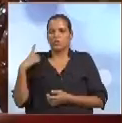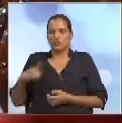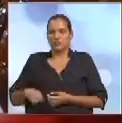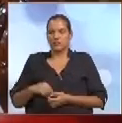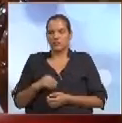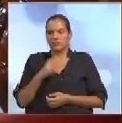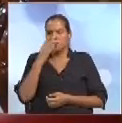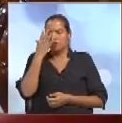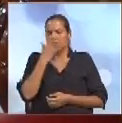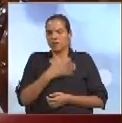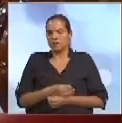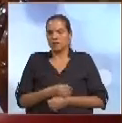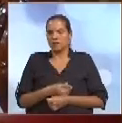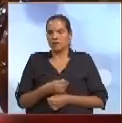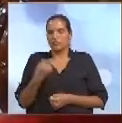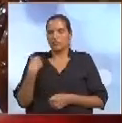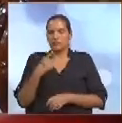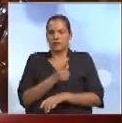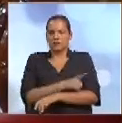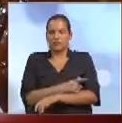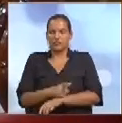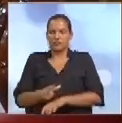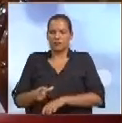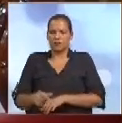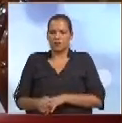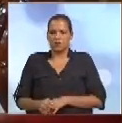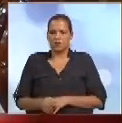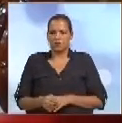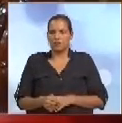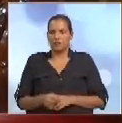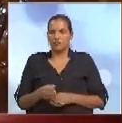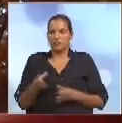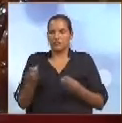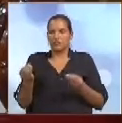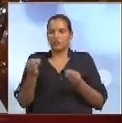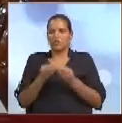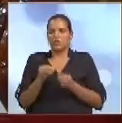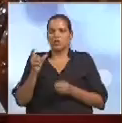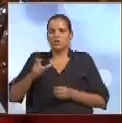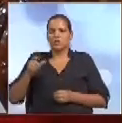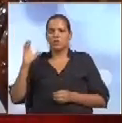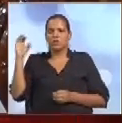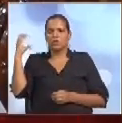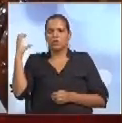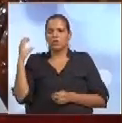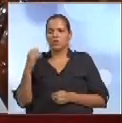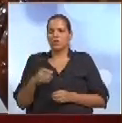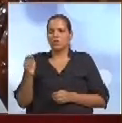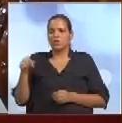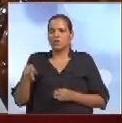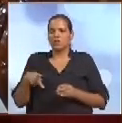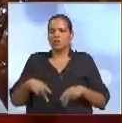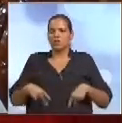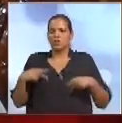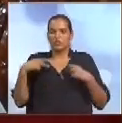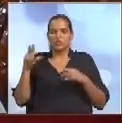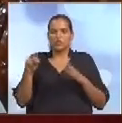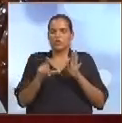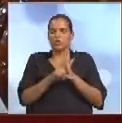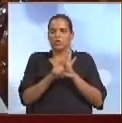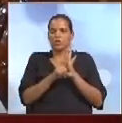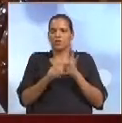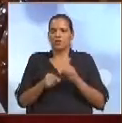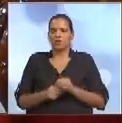Lorenzo, donde hay la afluencia de colombianos indocumentados, que viven en condiciones